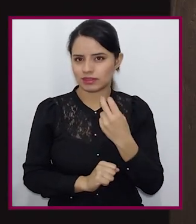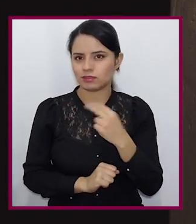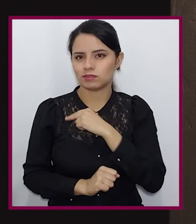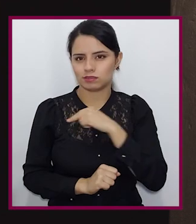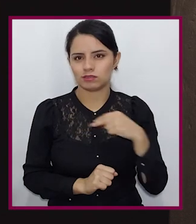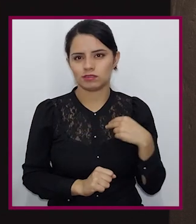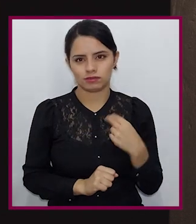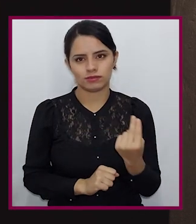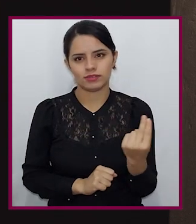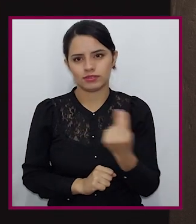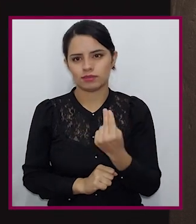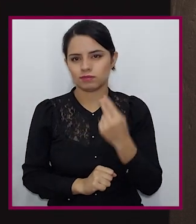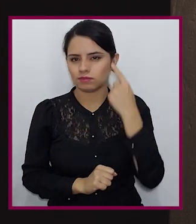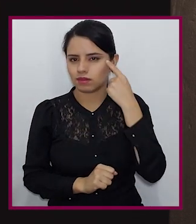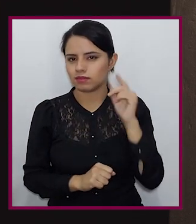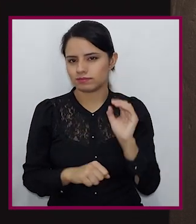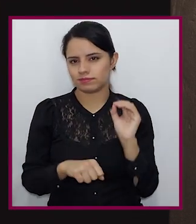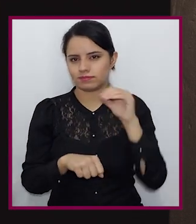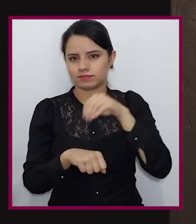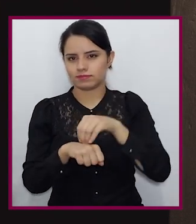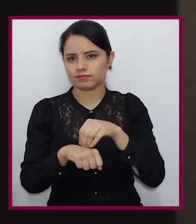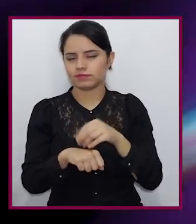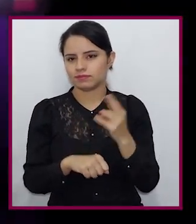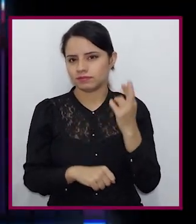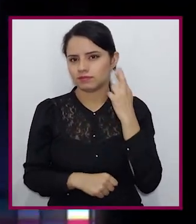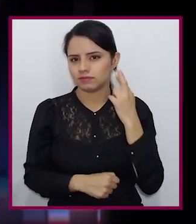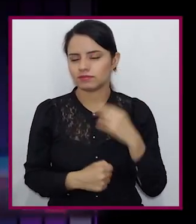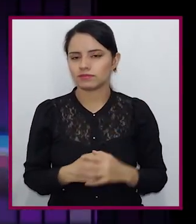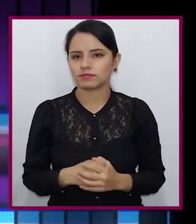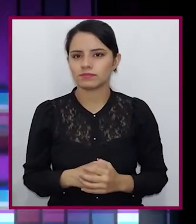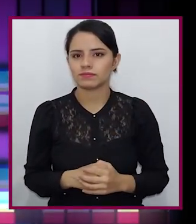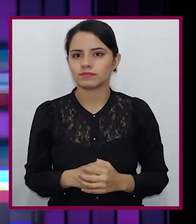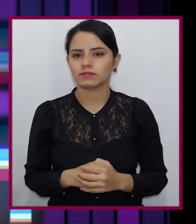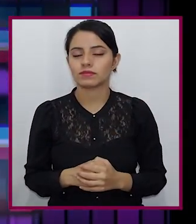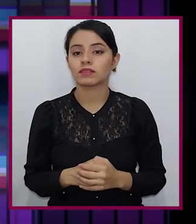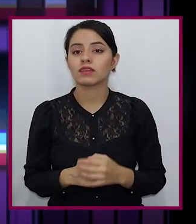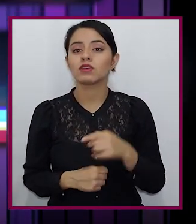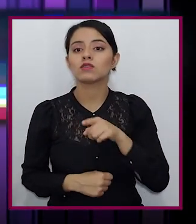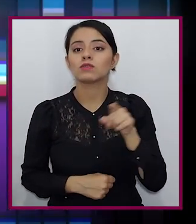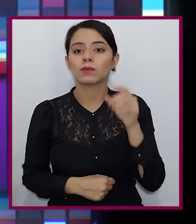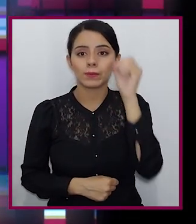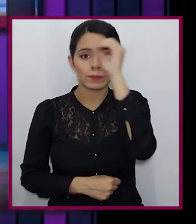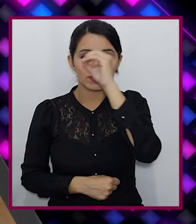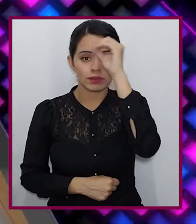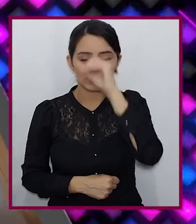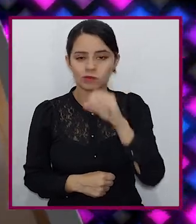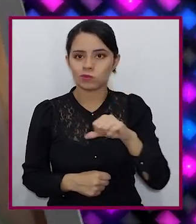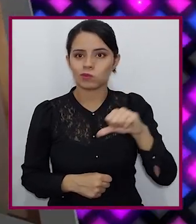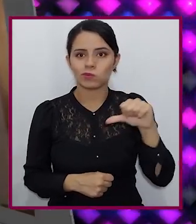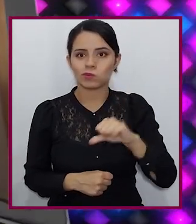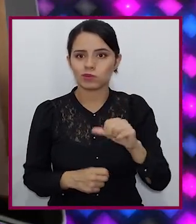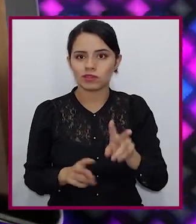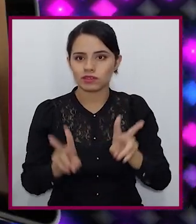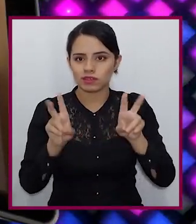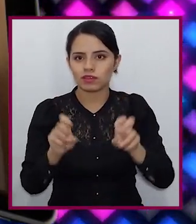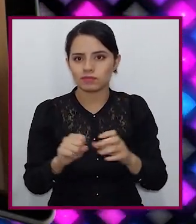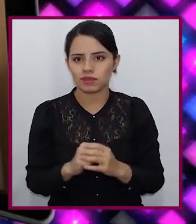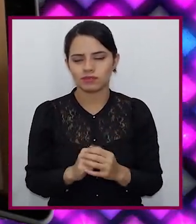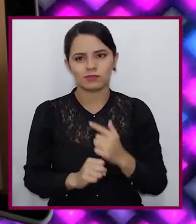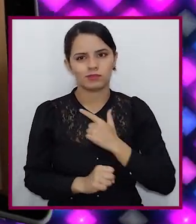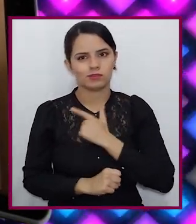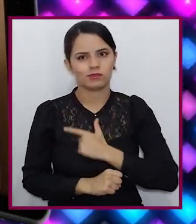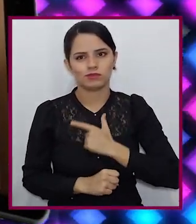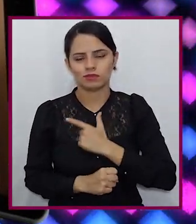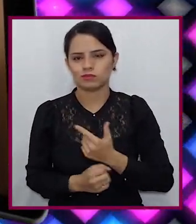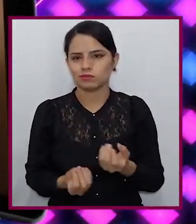los que nosotros necesitamos para incluirlos en Audiora. Bueno, Gaby, ¿y qué opinas de todo lo que vimos hoy? Uf, la verdad me latió un